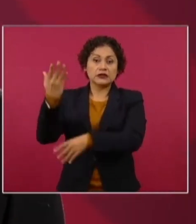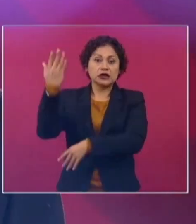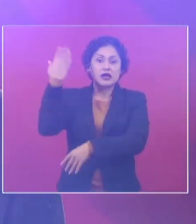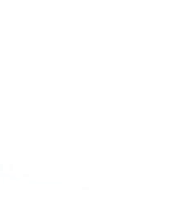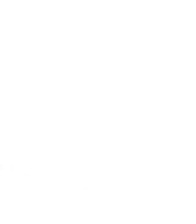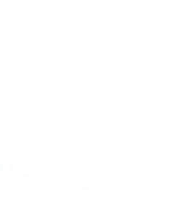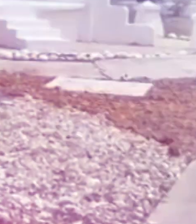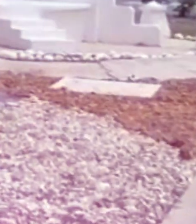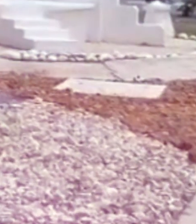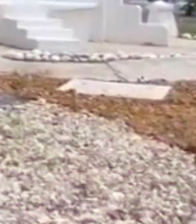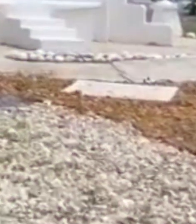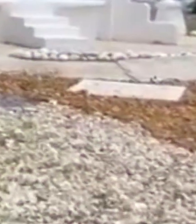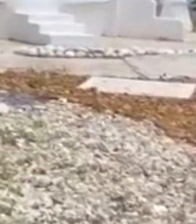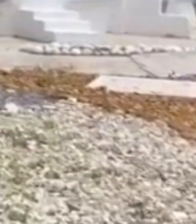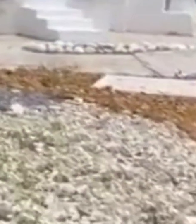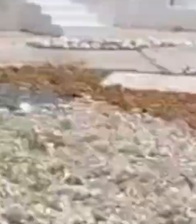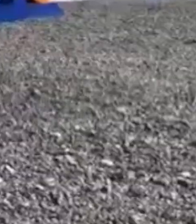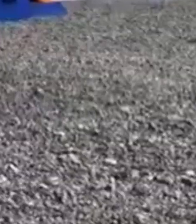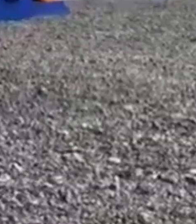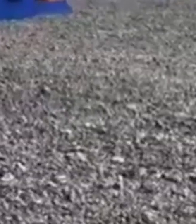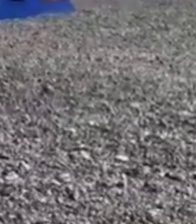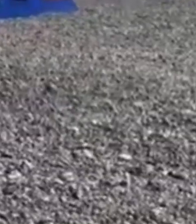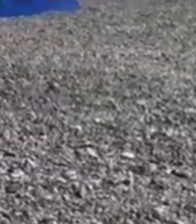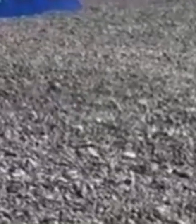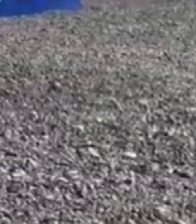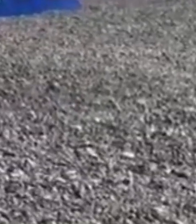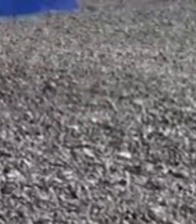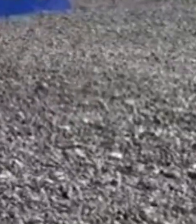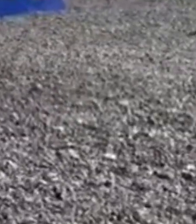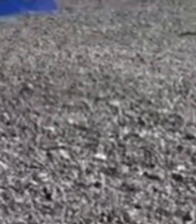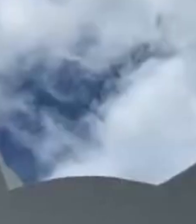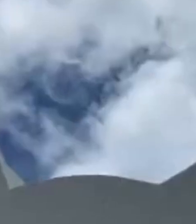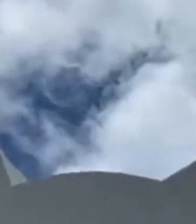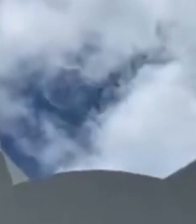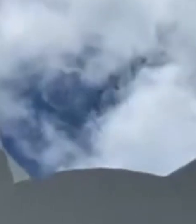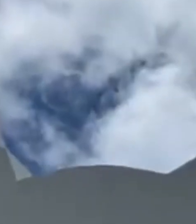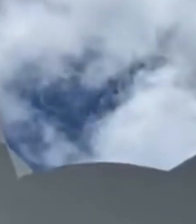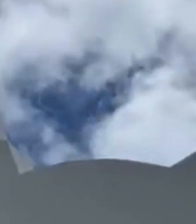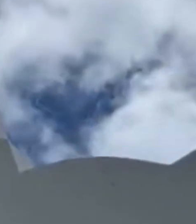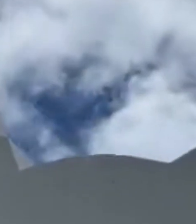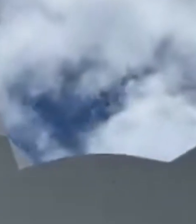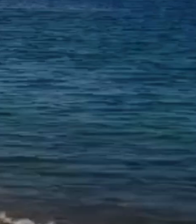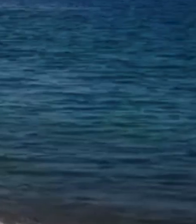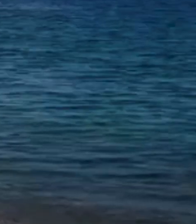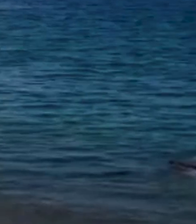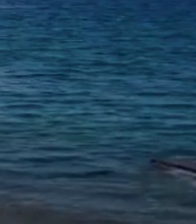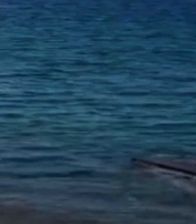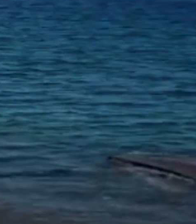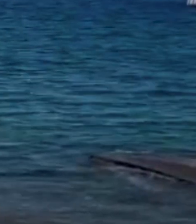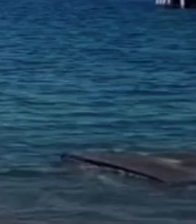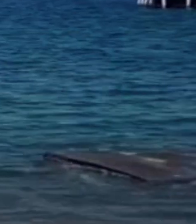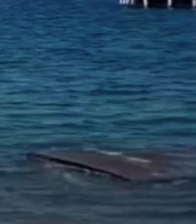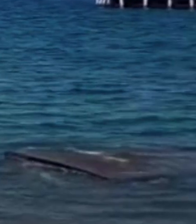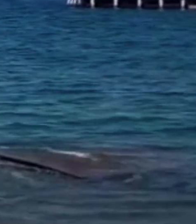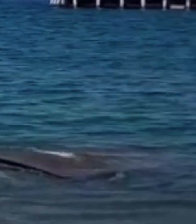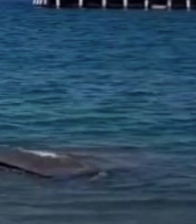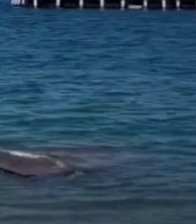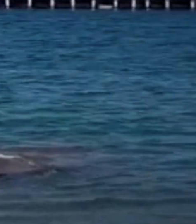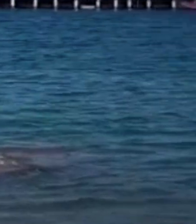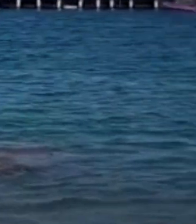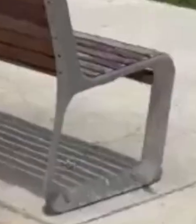José Revueltas. Debido a que la protección de este sitio es prioridad del gobierno de México, la recepción de turistas será